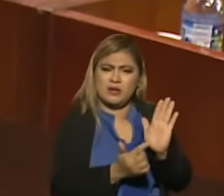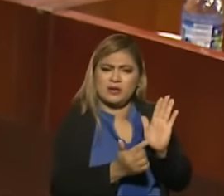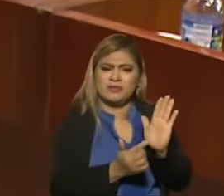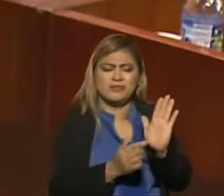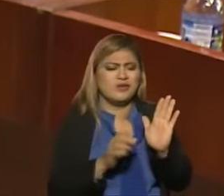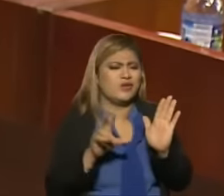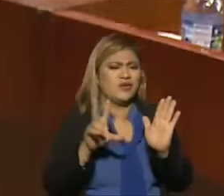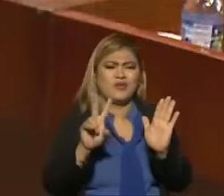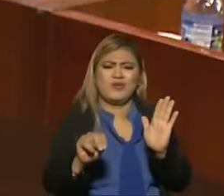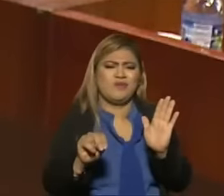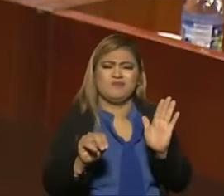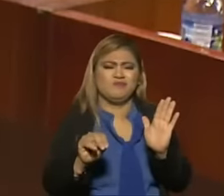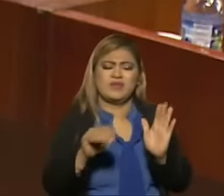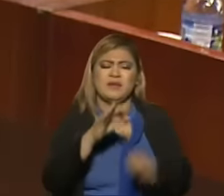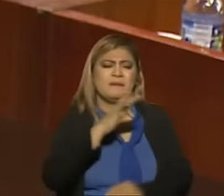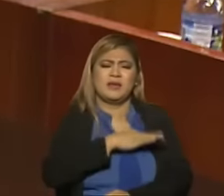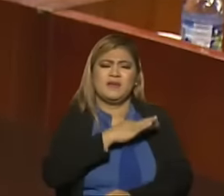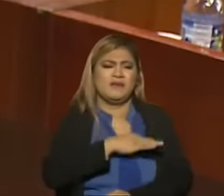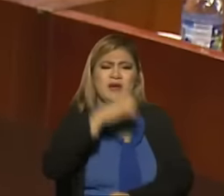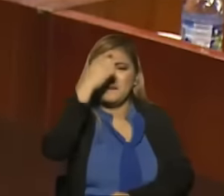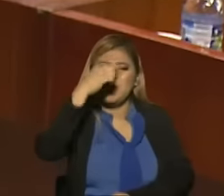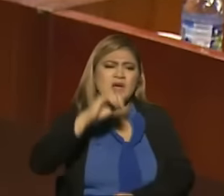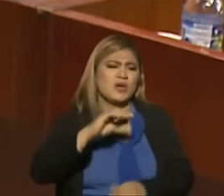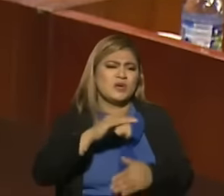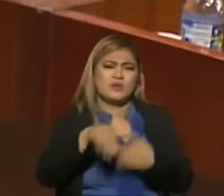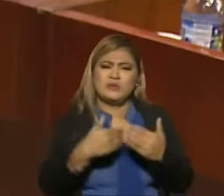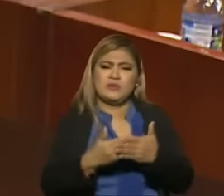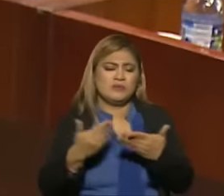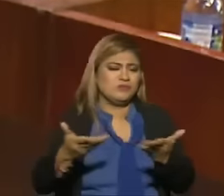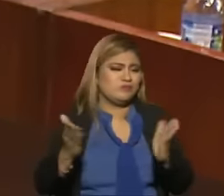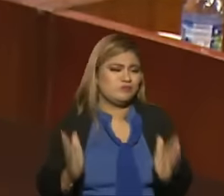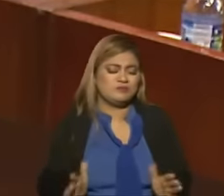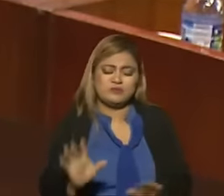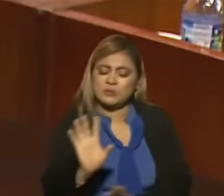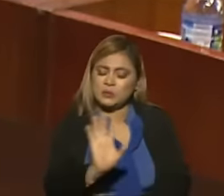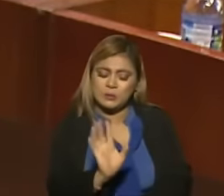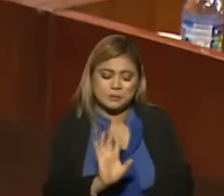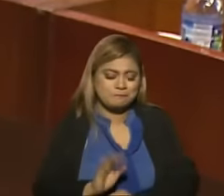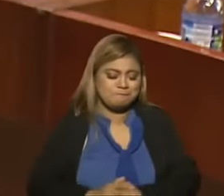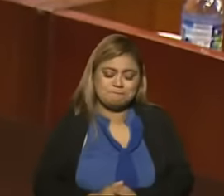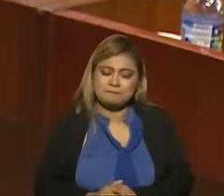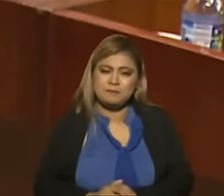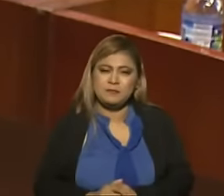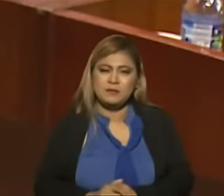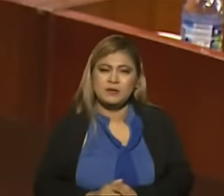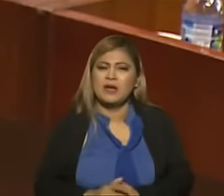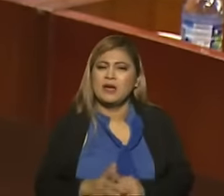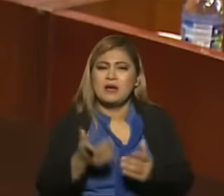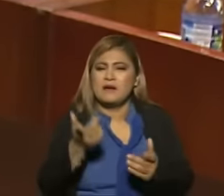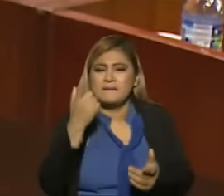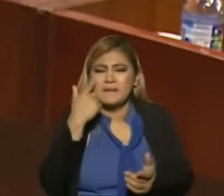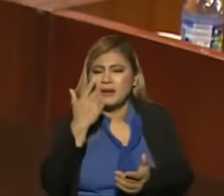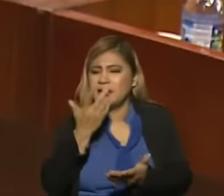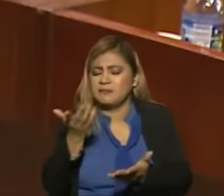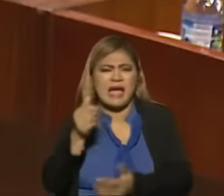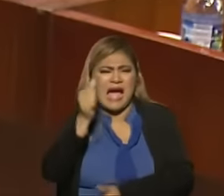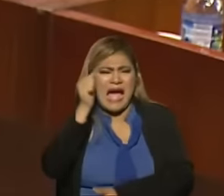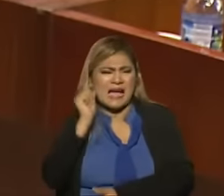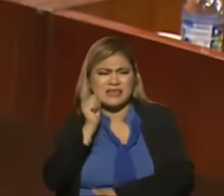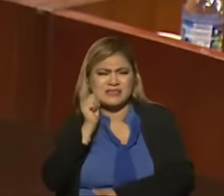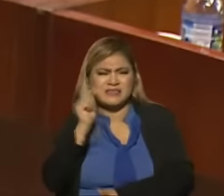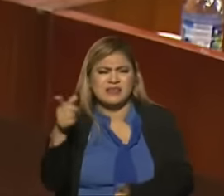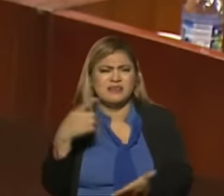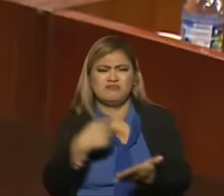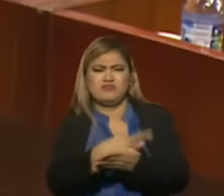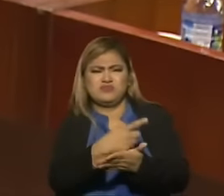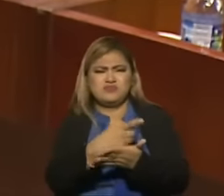conveniente. No es conveniente por cómo se dio, no es conveniente por cómo se enmarcó el debate. Ayer hubo diputados